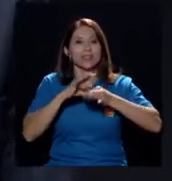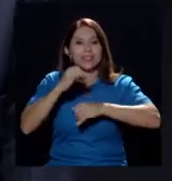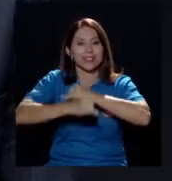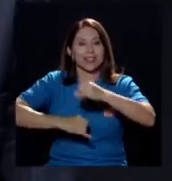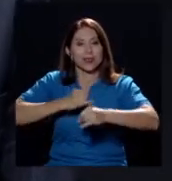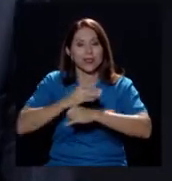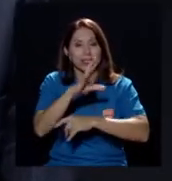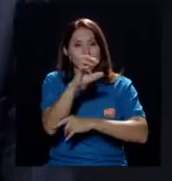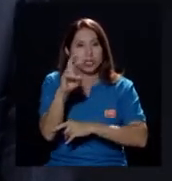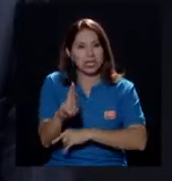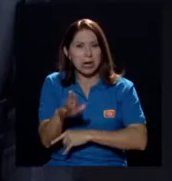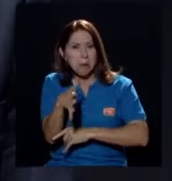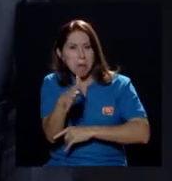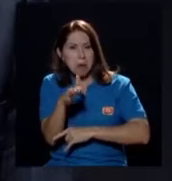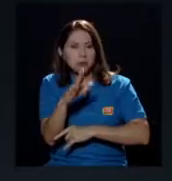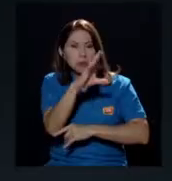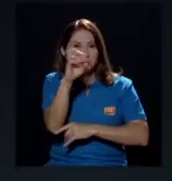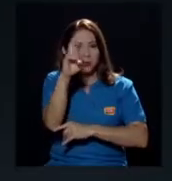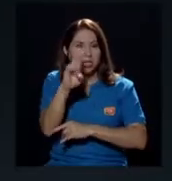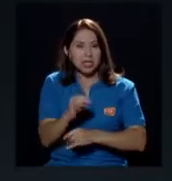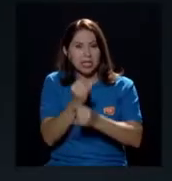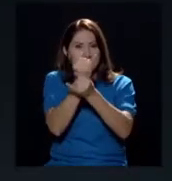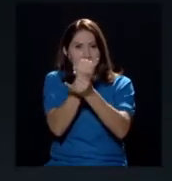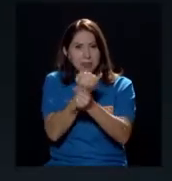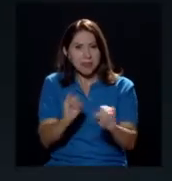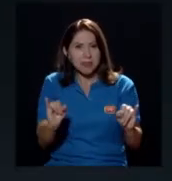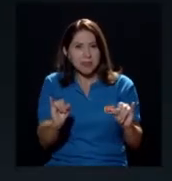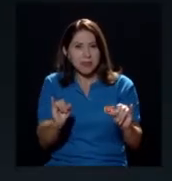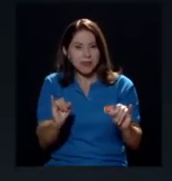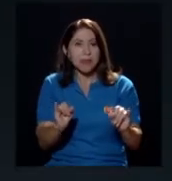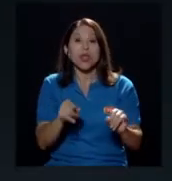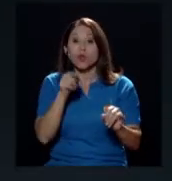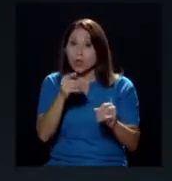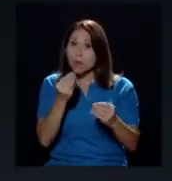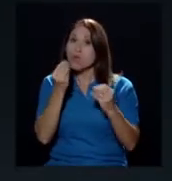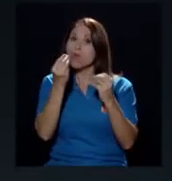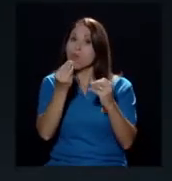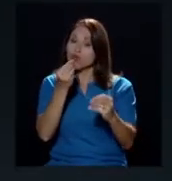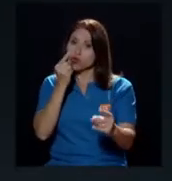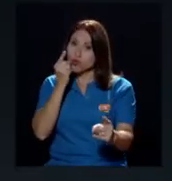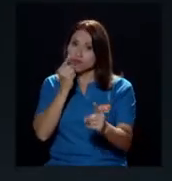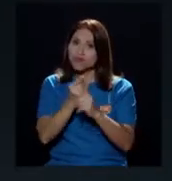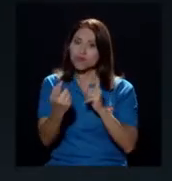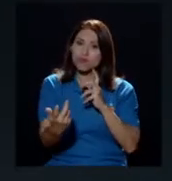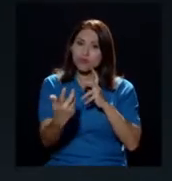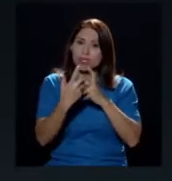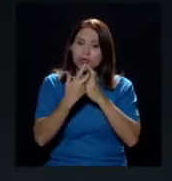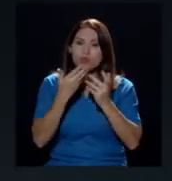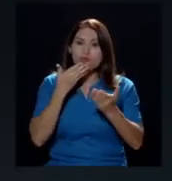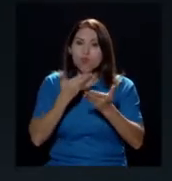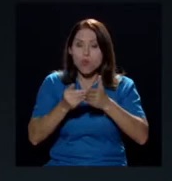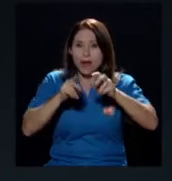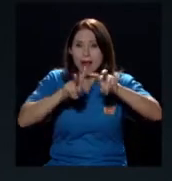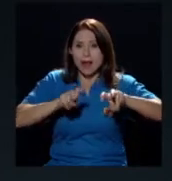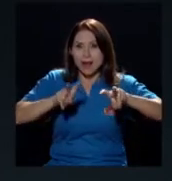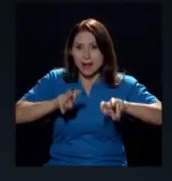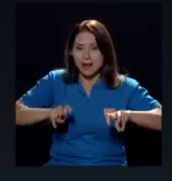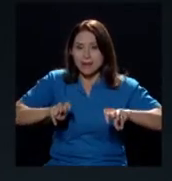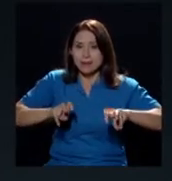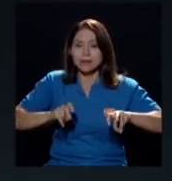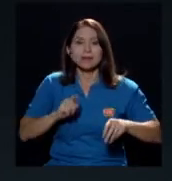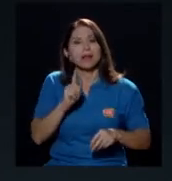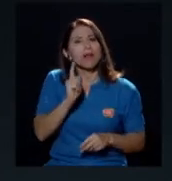costa rica independiente y donde hay mucho tino donde hay un análisis muy bueno y una de las cosas que es